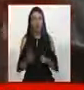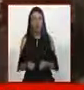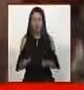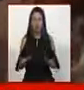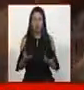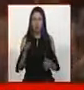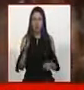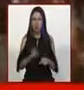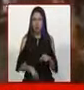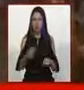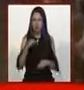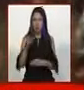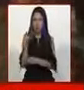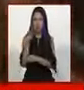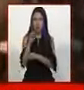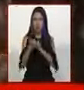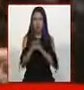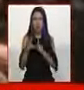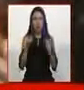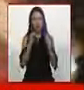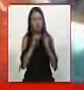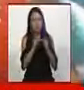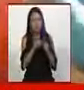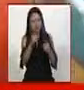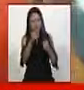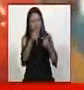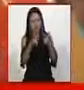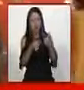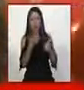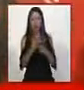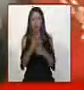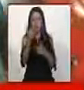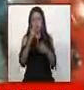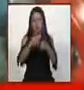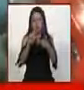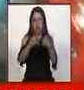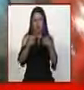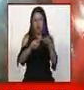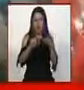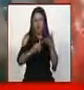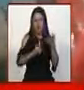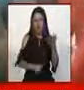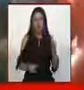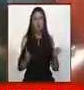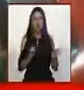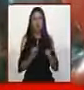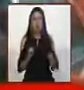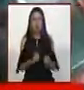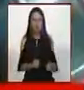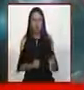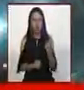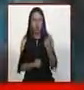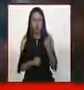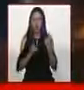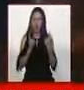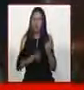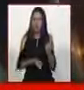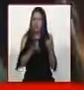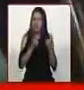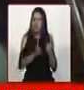decir, no, el Ministerio Público no ha desglosado prueba por prueba la situación de los